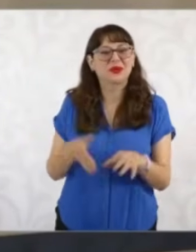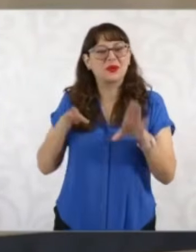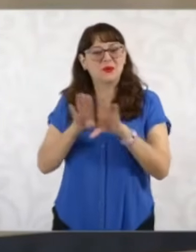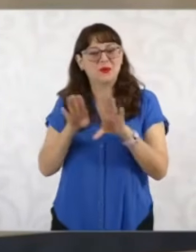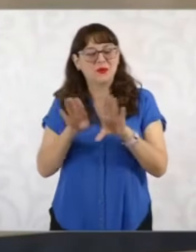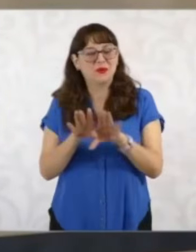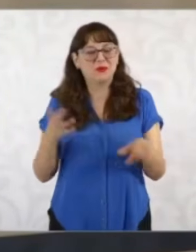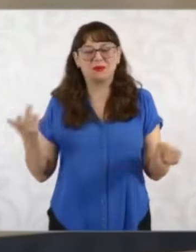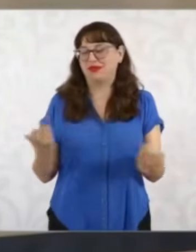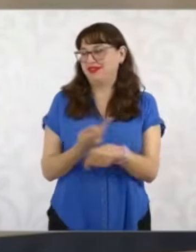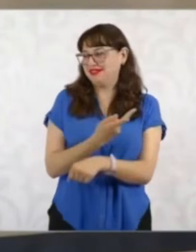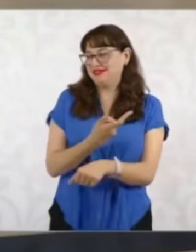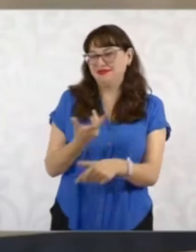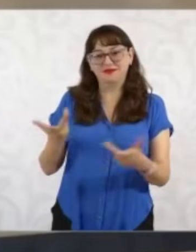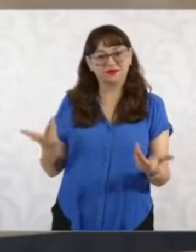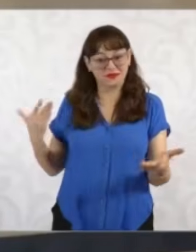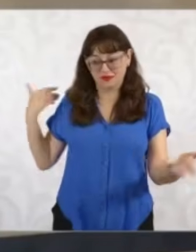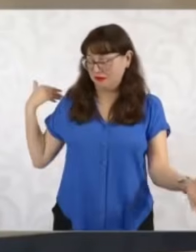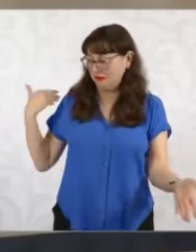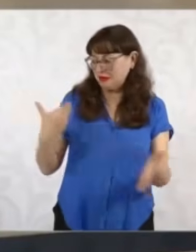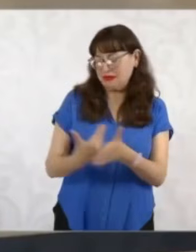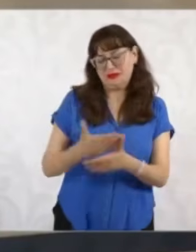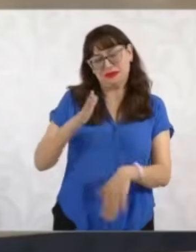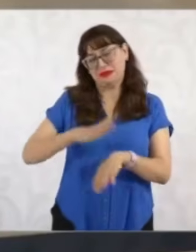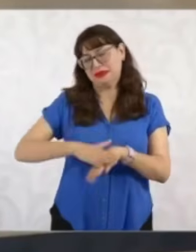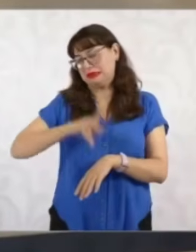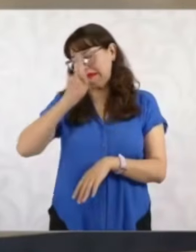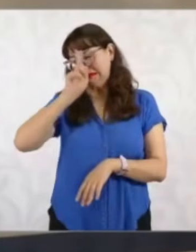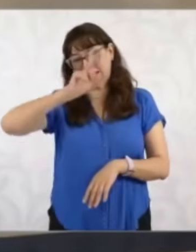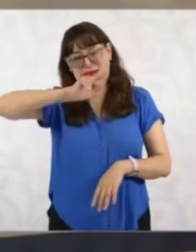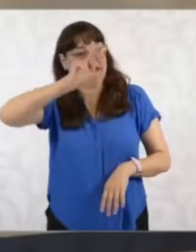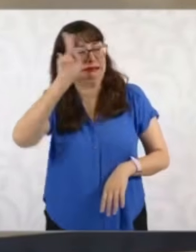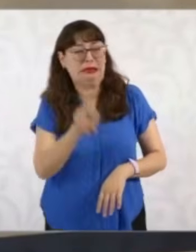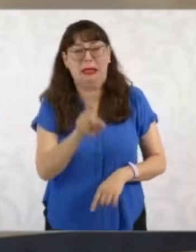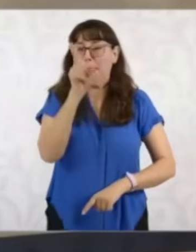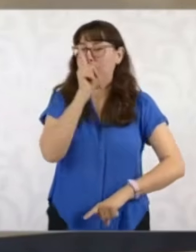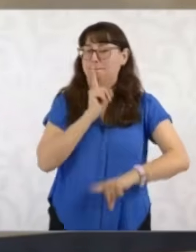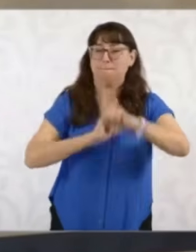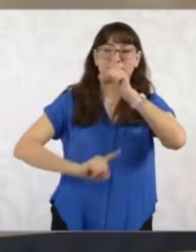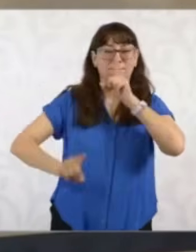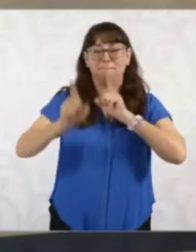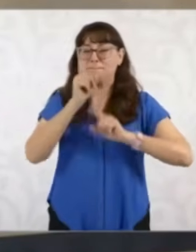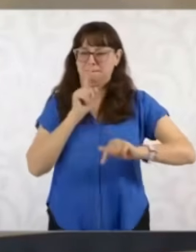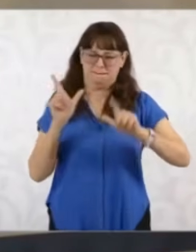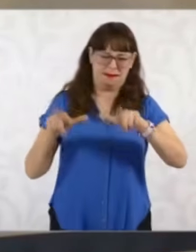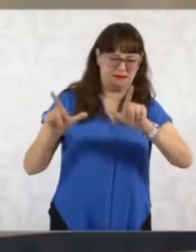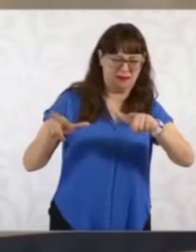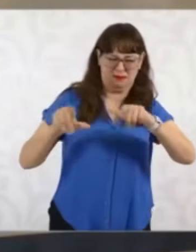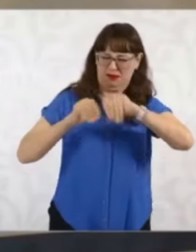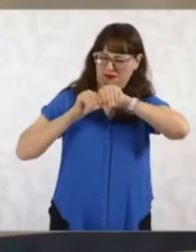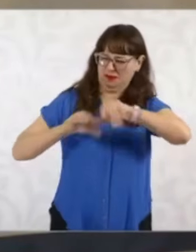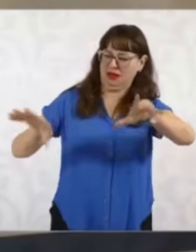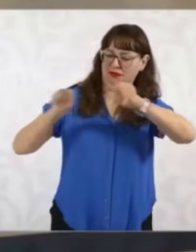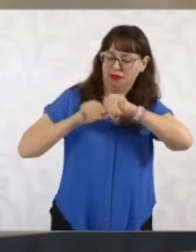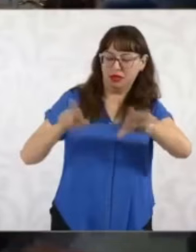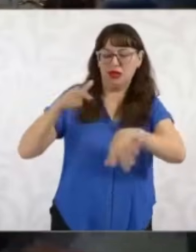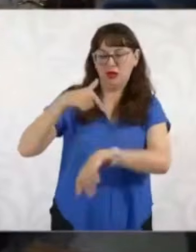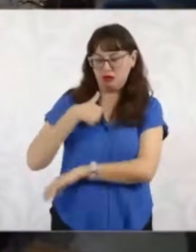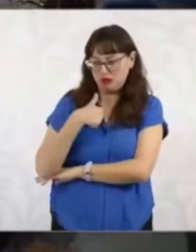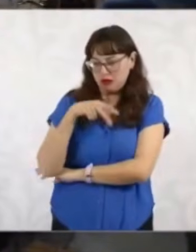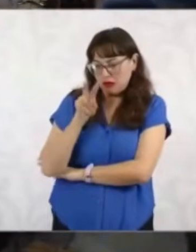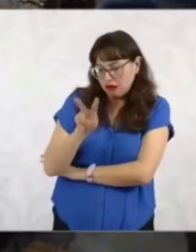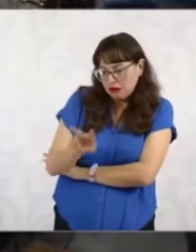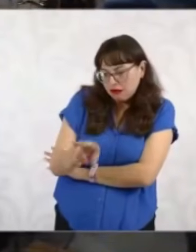ha estado pululando bastante. A mí me ha llamado la atención porque me he puesto a revisar expresiones,